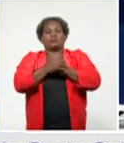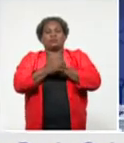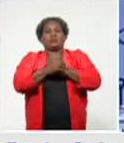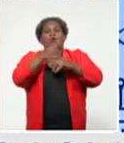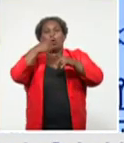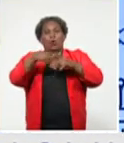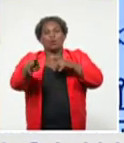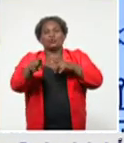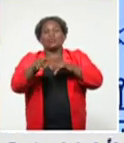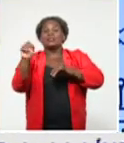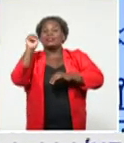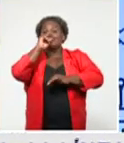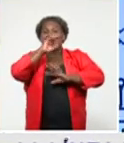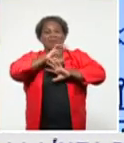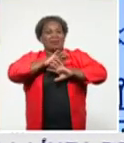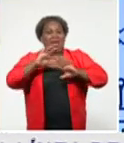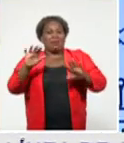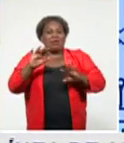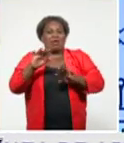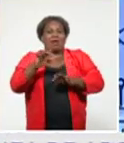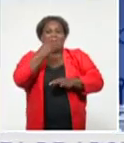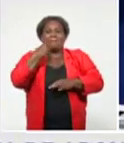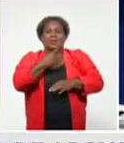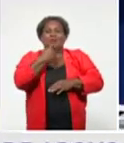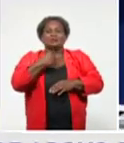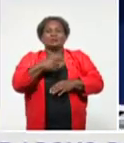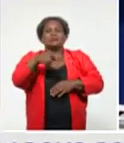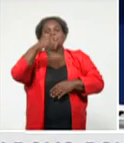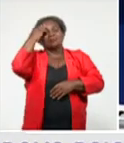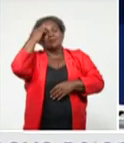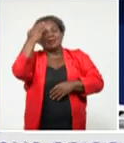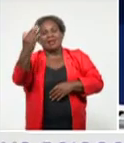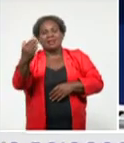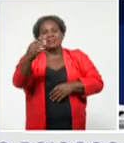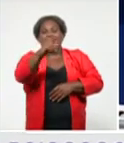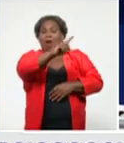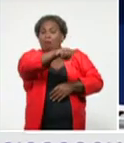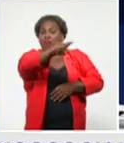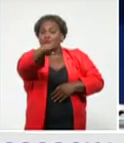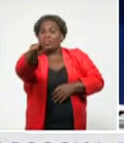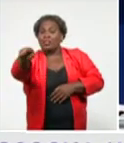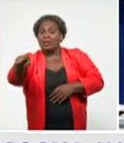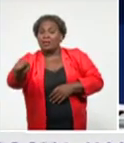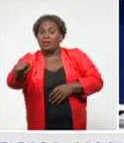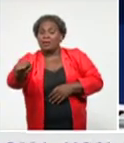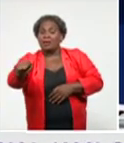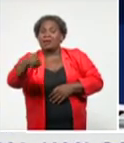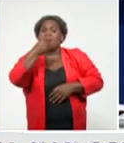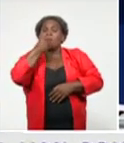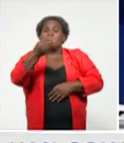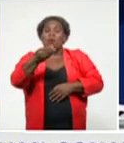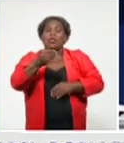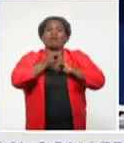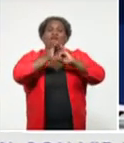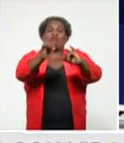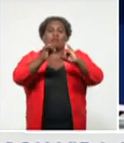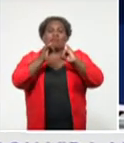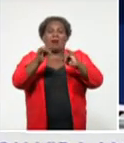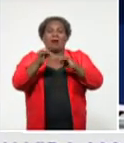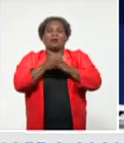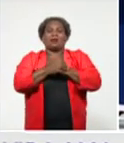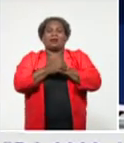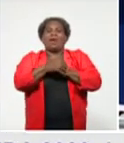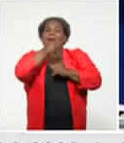Así terminamos la ronda de preguntas, doctor. Bueno, pues agradecerle a todos ustedes la posibilidad de transmitir esta información, a Abdiel, que nos